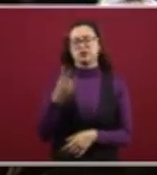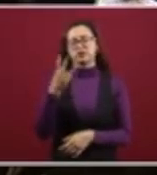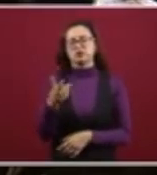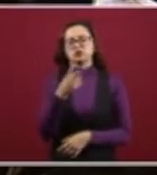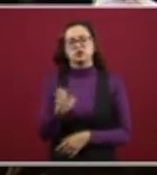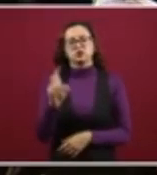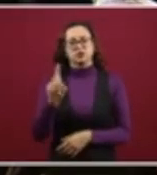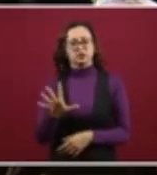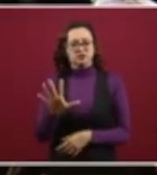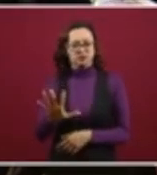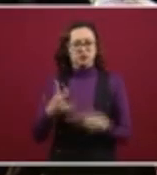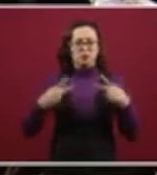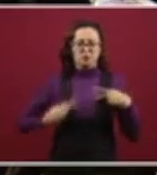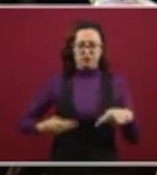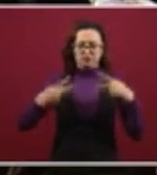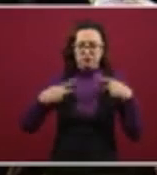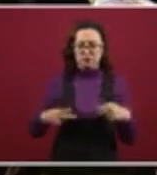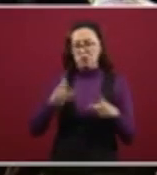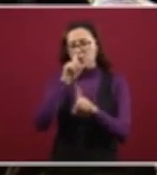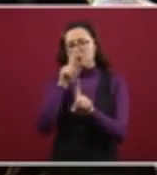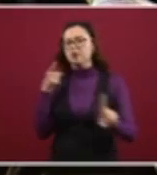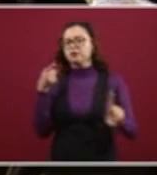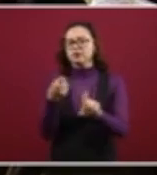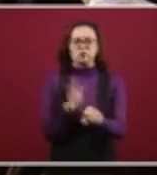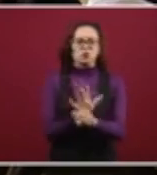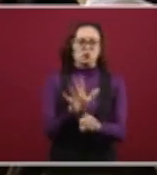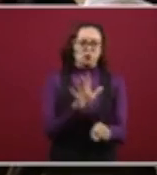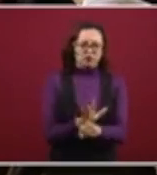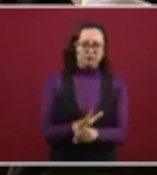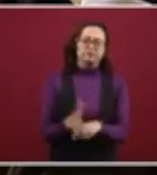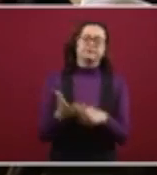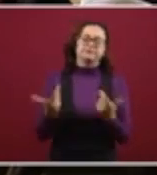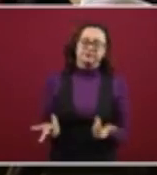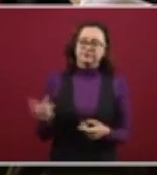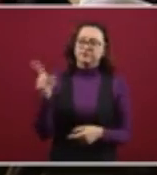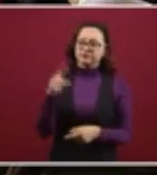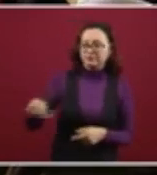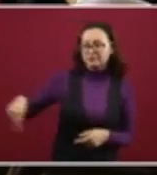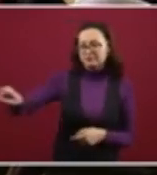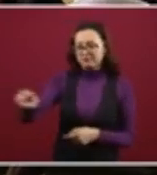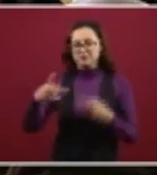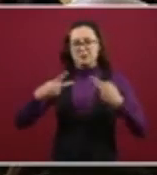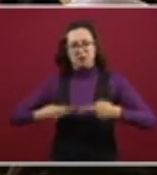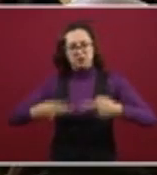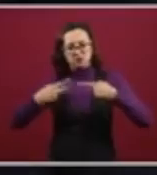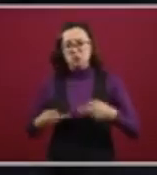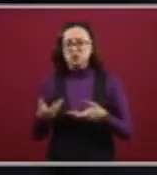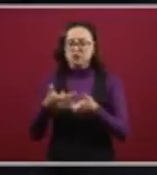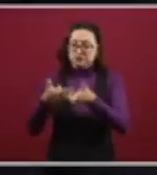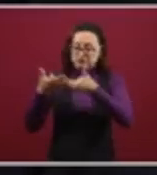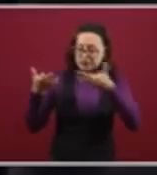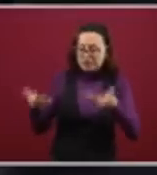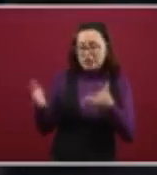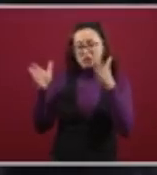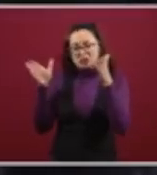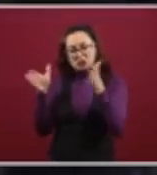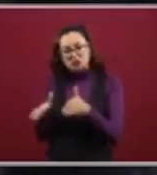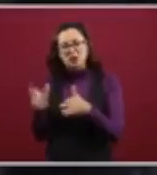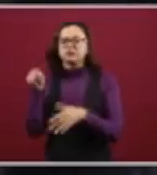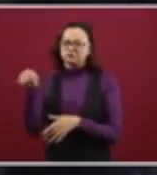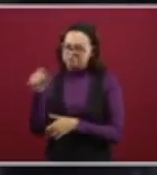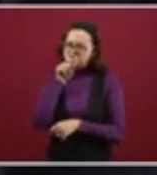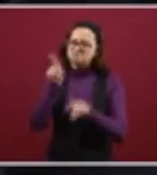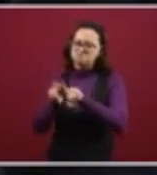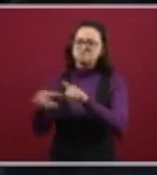233.235 productores, esto con el fin de integrar a los pequeños productores, fundamentalmente indígenas, que